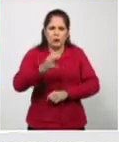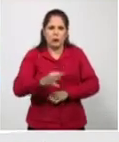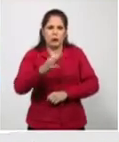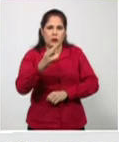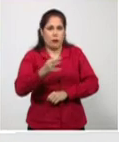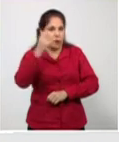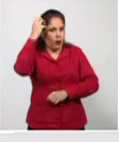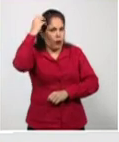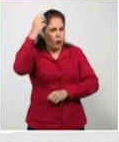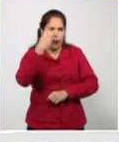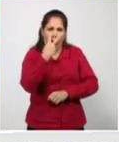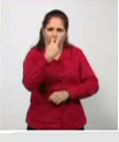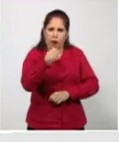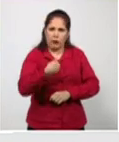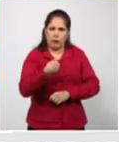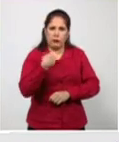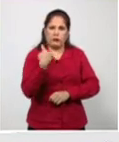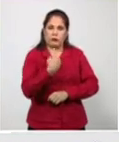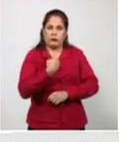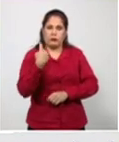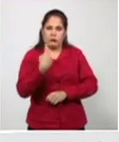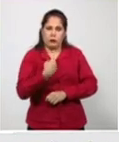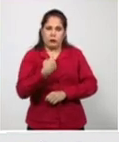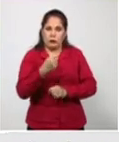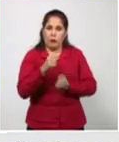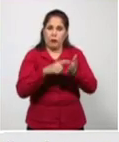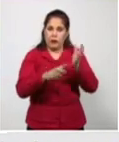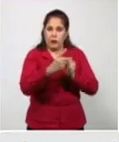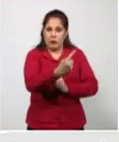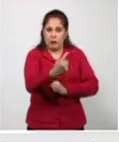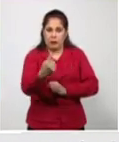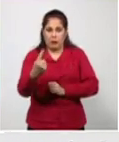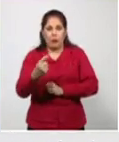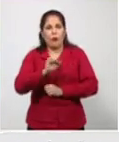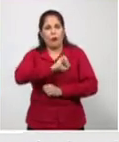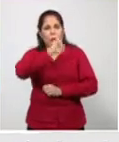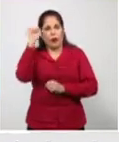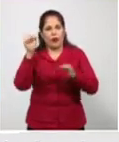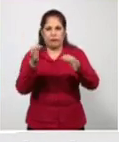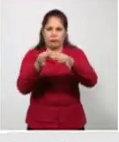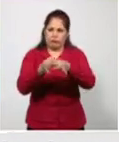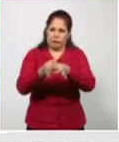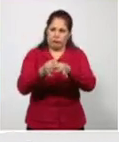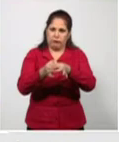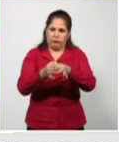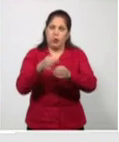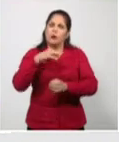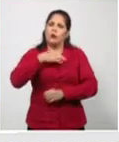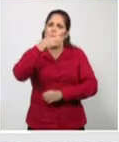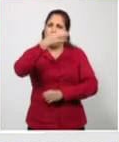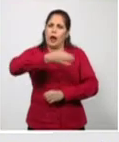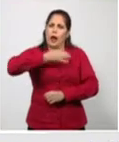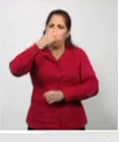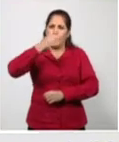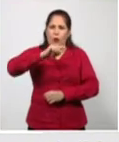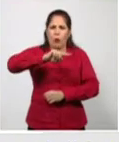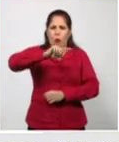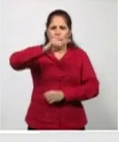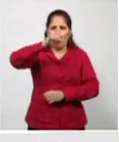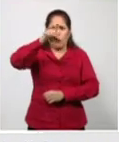gobierno y el partido en nuestro país y en todos los territorios, pues lograrlo disminuir. Yo siempre digo, con estas curvas, y además así lo